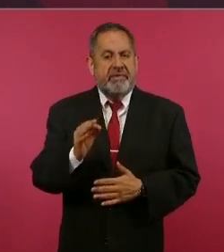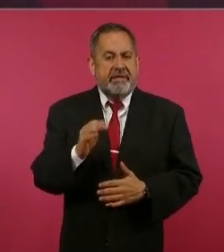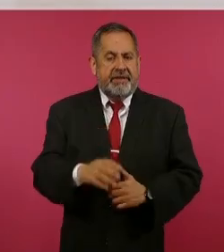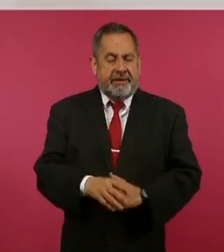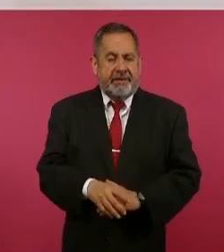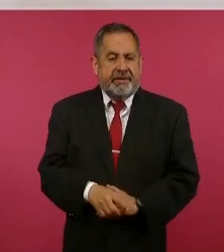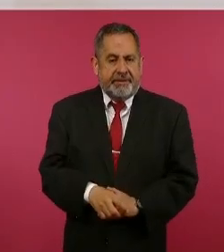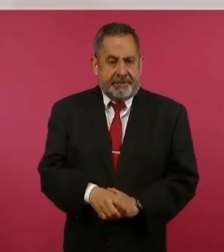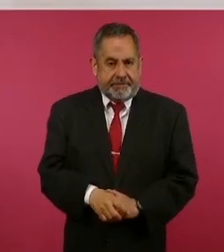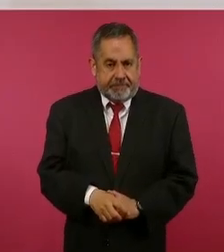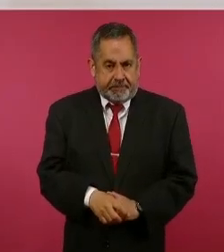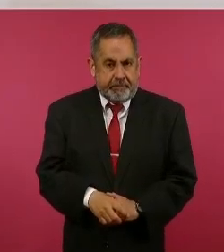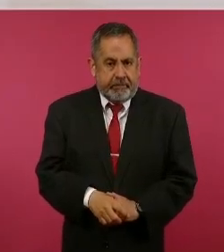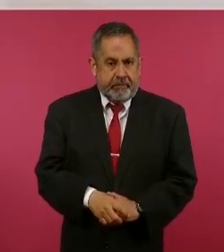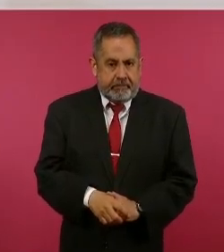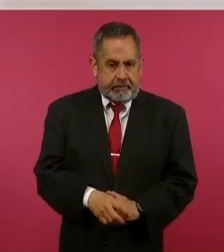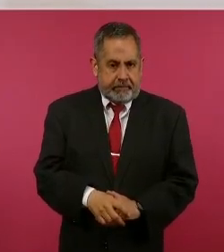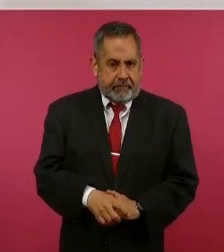porque